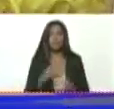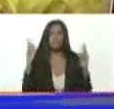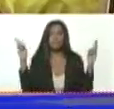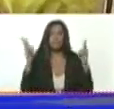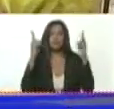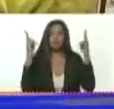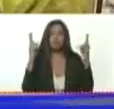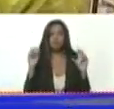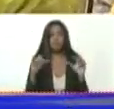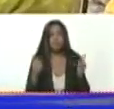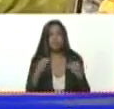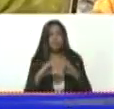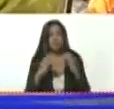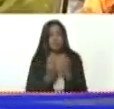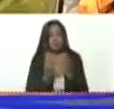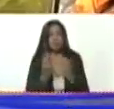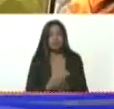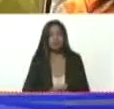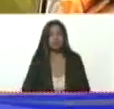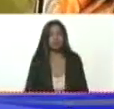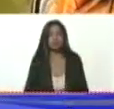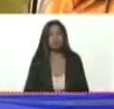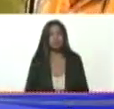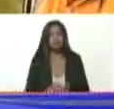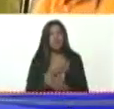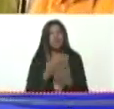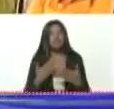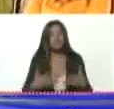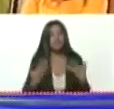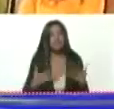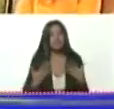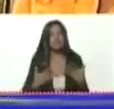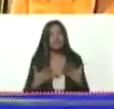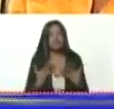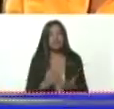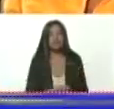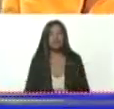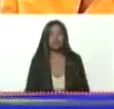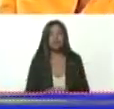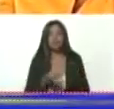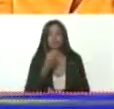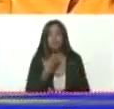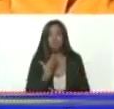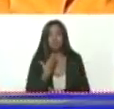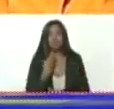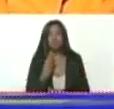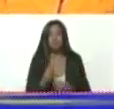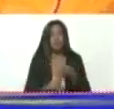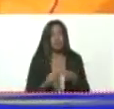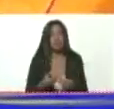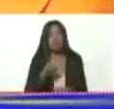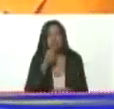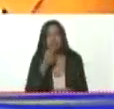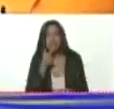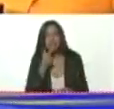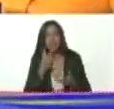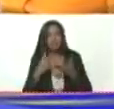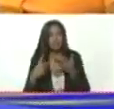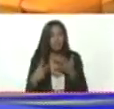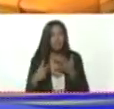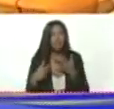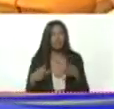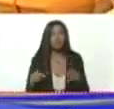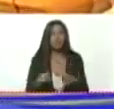Victorioso inicio de clases, de alegría. Y bueno, no podía ser cosa más bonita que